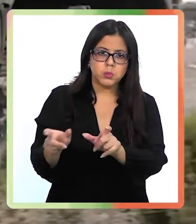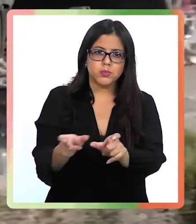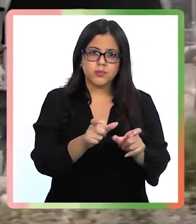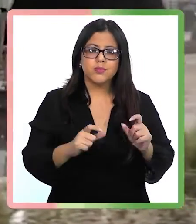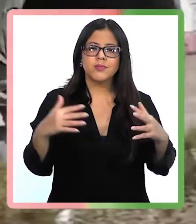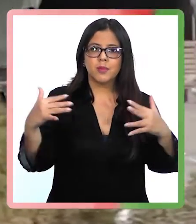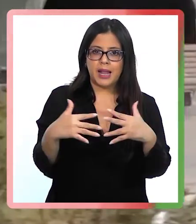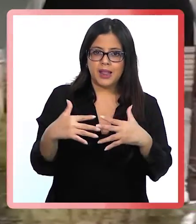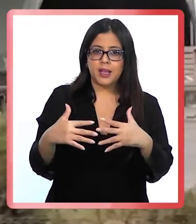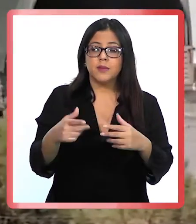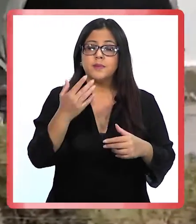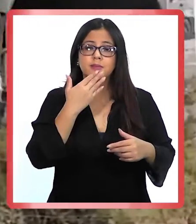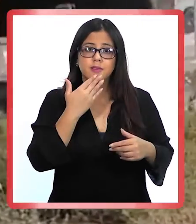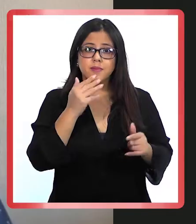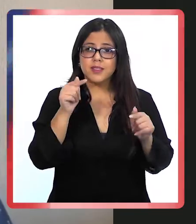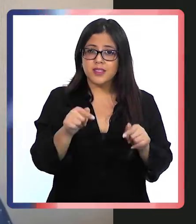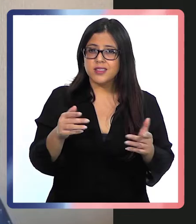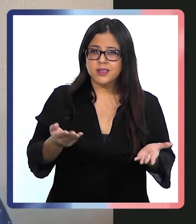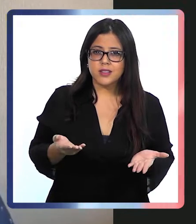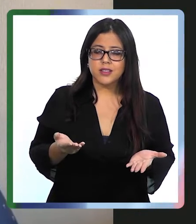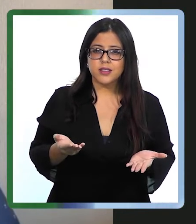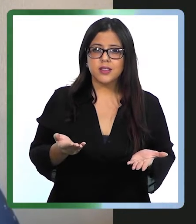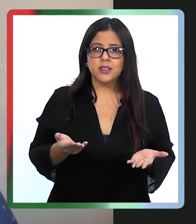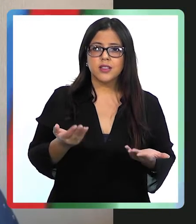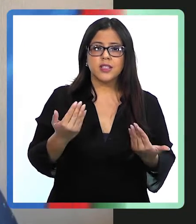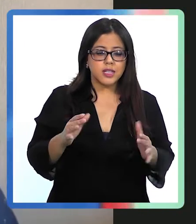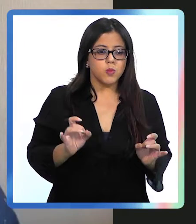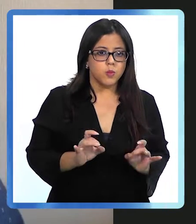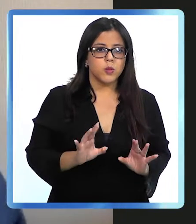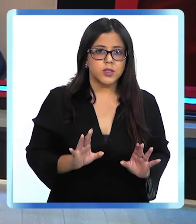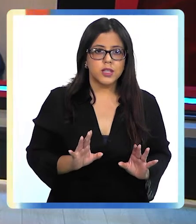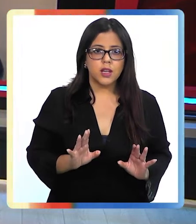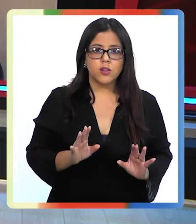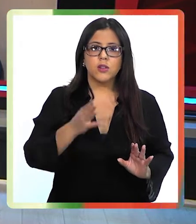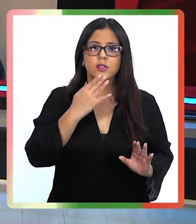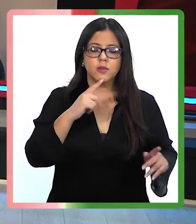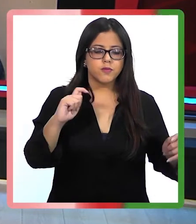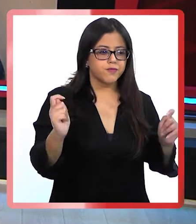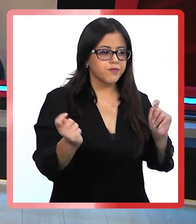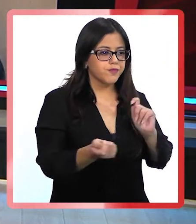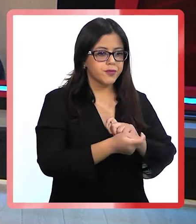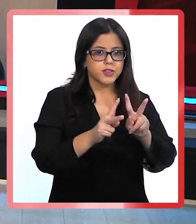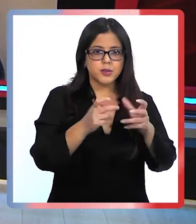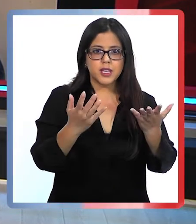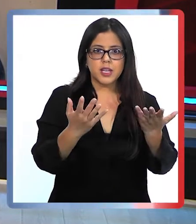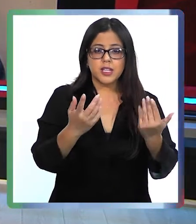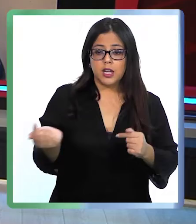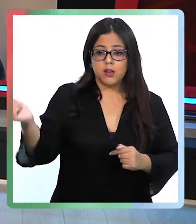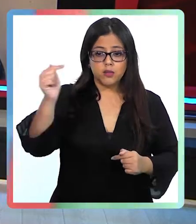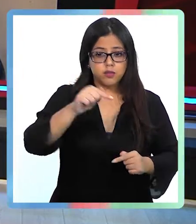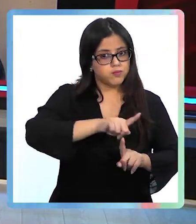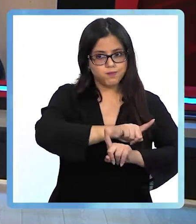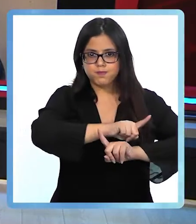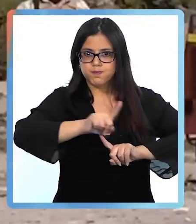Armadas y también eso ha significado que se haya posibilitado y se haya podido materializar la figura de la reconducción, una figura nueva que incorpora